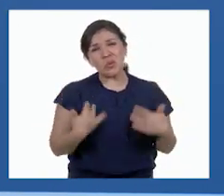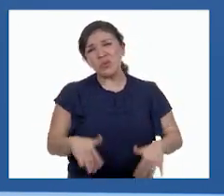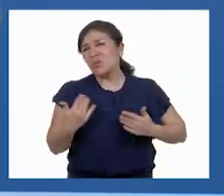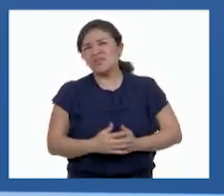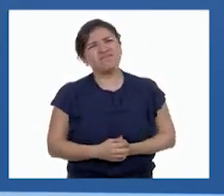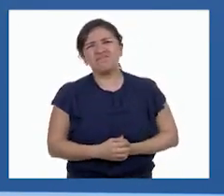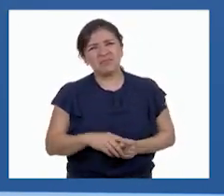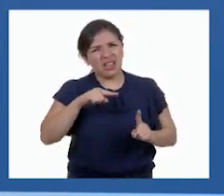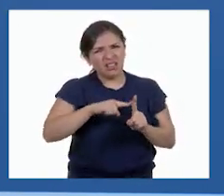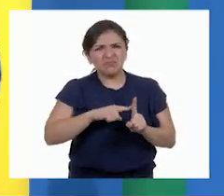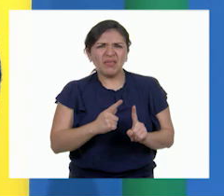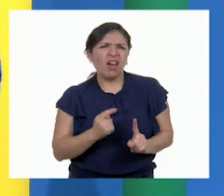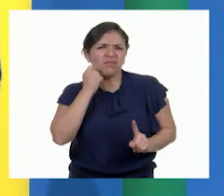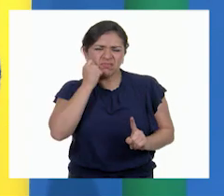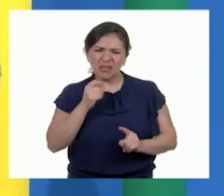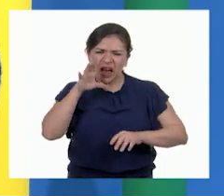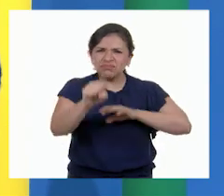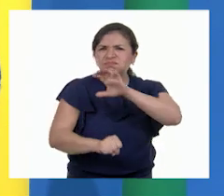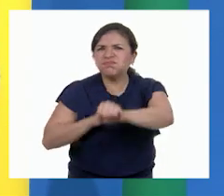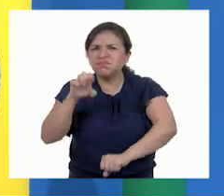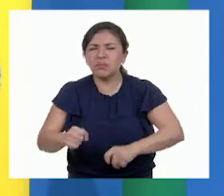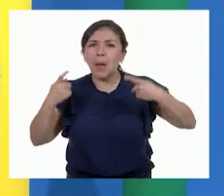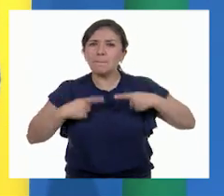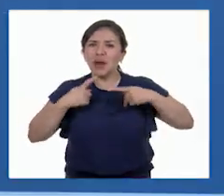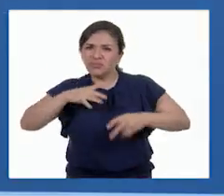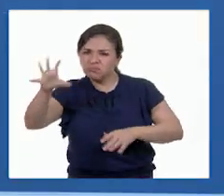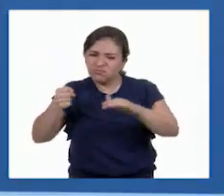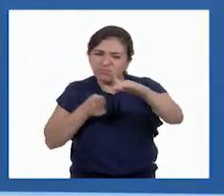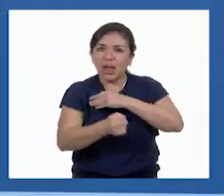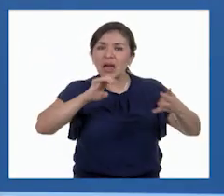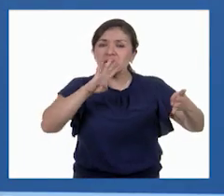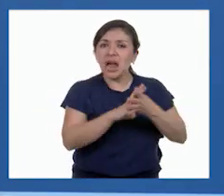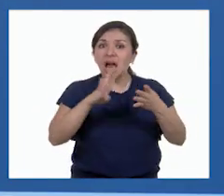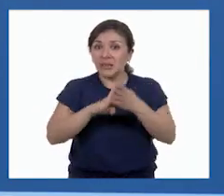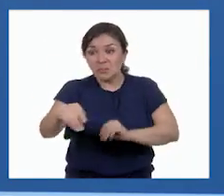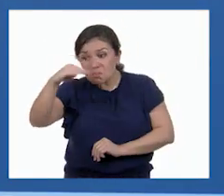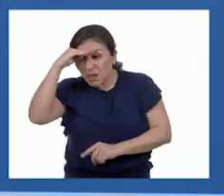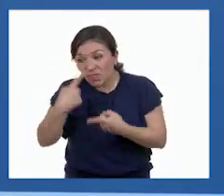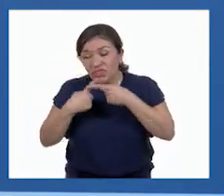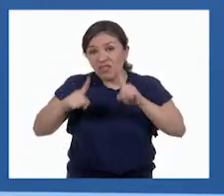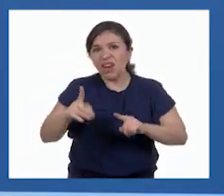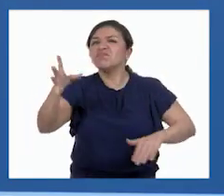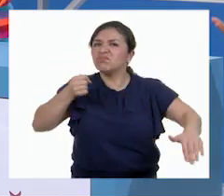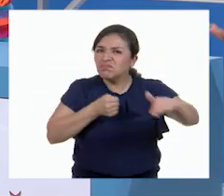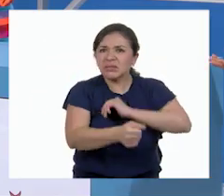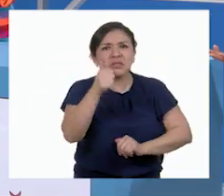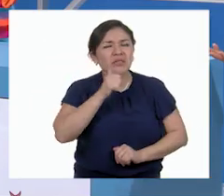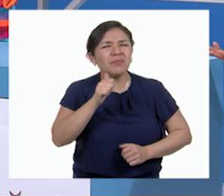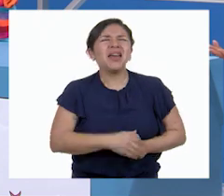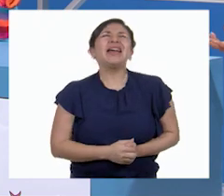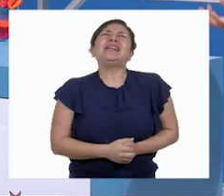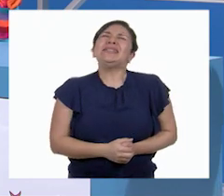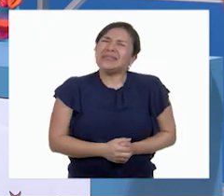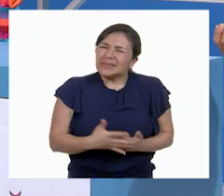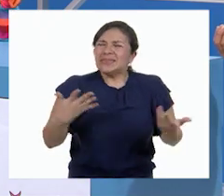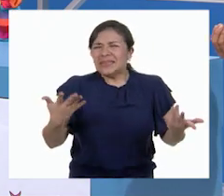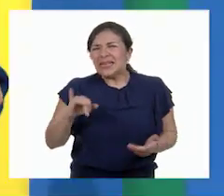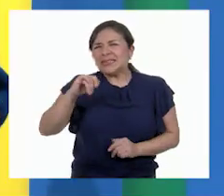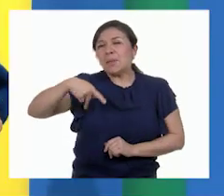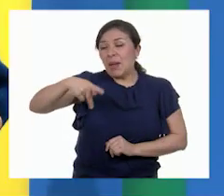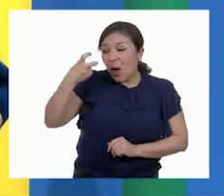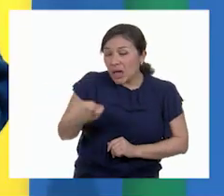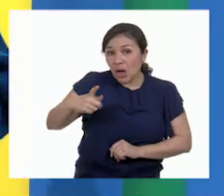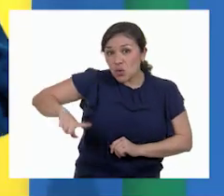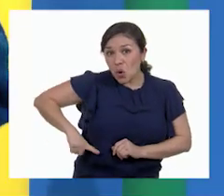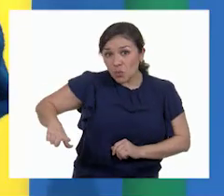que encarcelaba y perseguía a todos los que no pensaban como él. Pues sí, Ton, pero bajo su gobierno